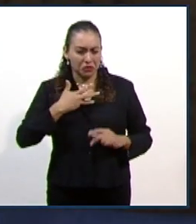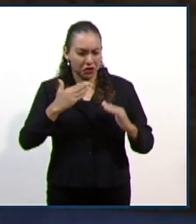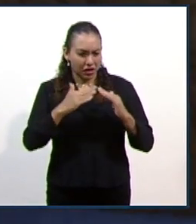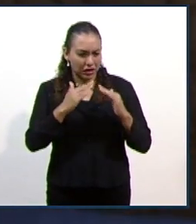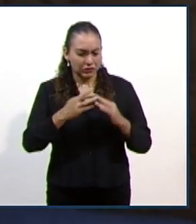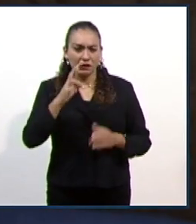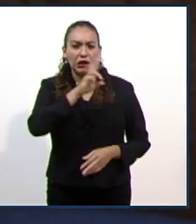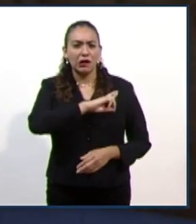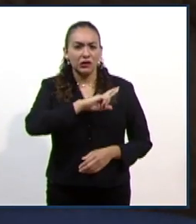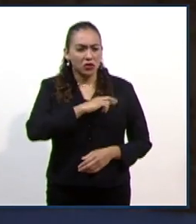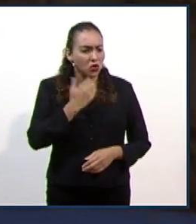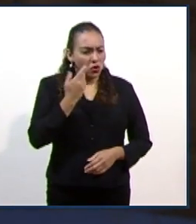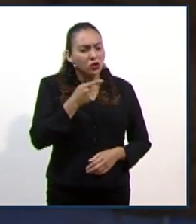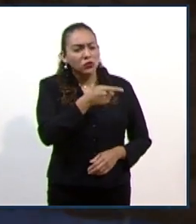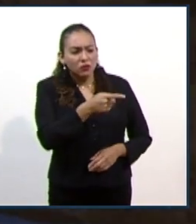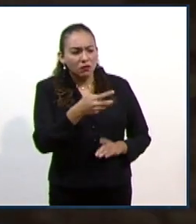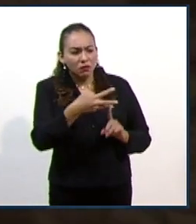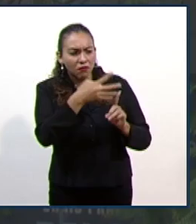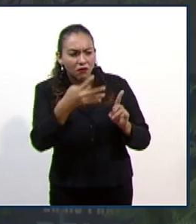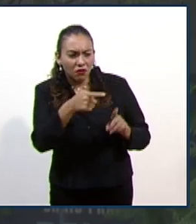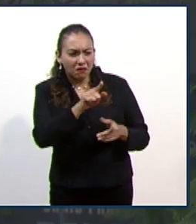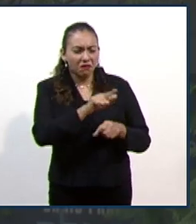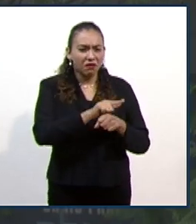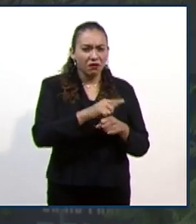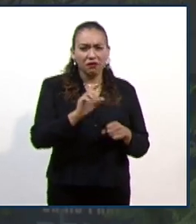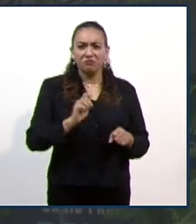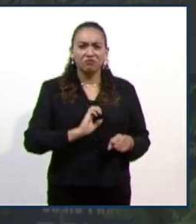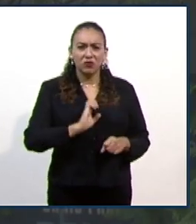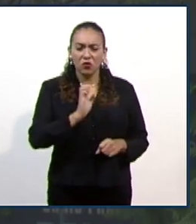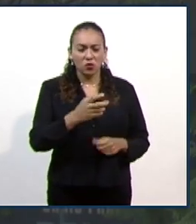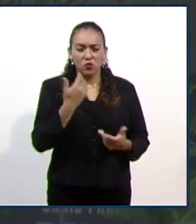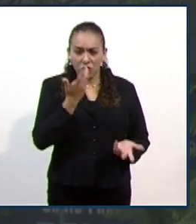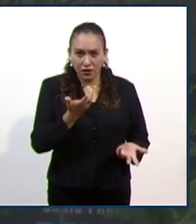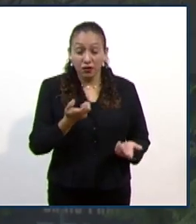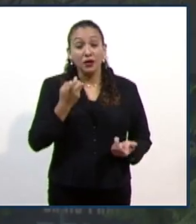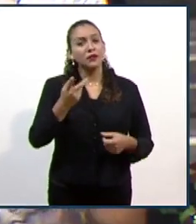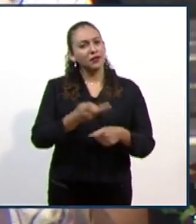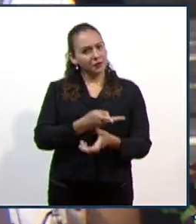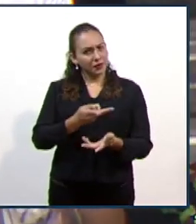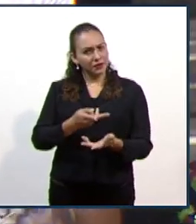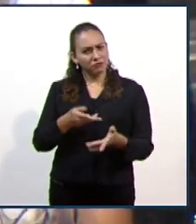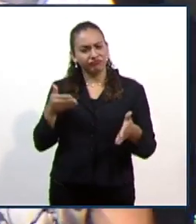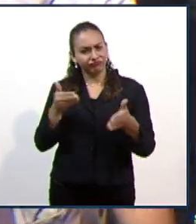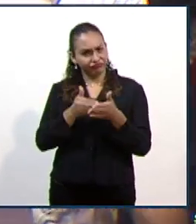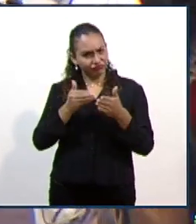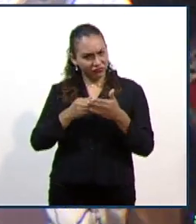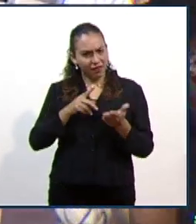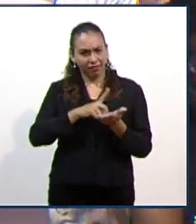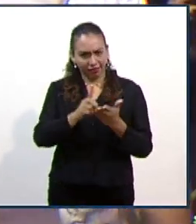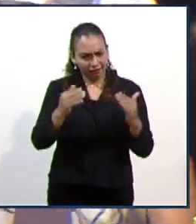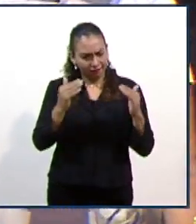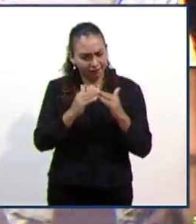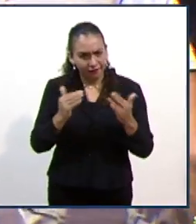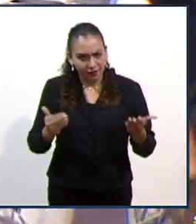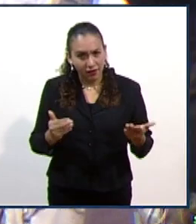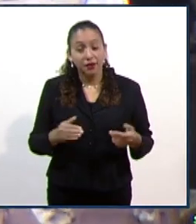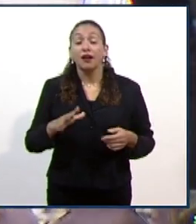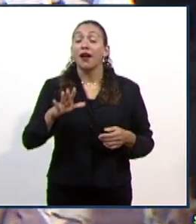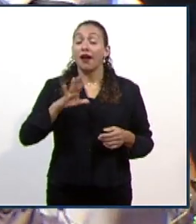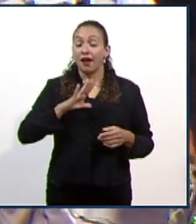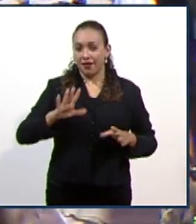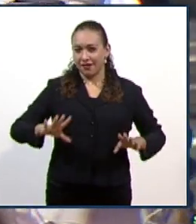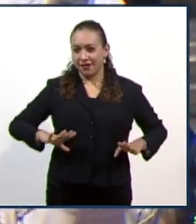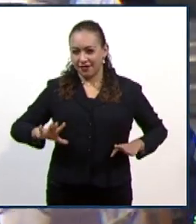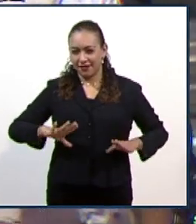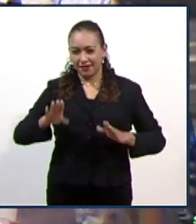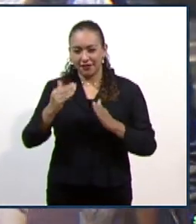juzgar con perspectiva de orientación sexual, identidad y expresión de género y características sexuales, una guía para